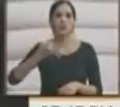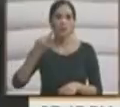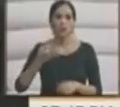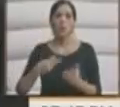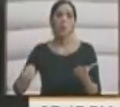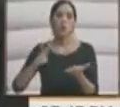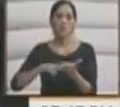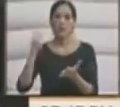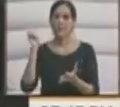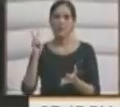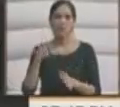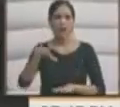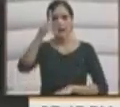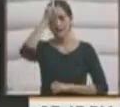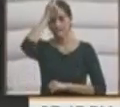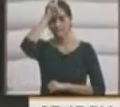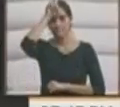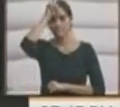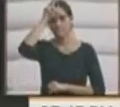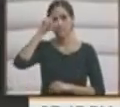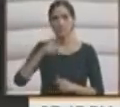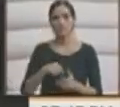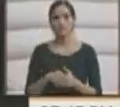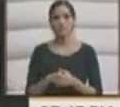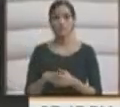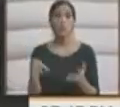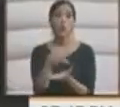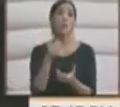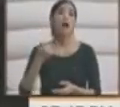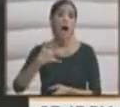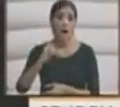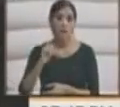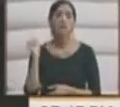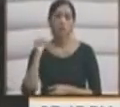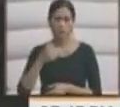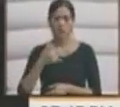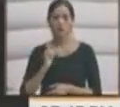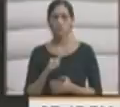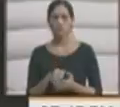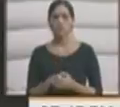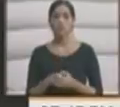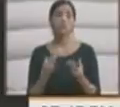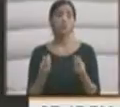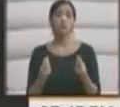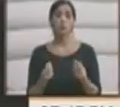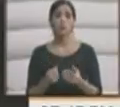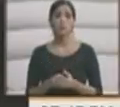regresar a su país. ¿Problemas hay? Sí hay, y muchos.